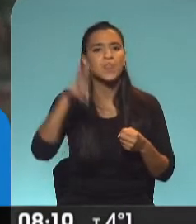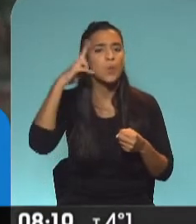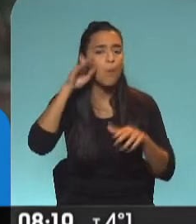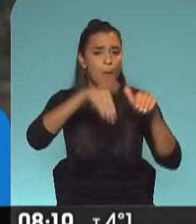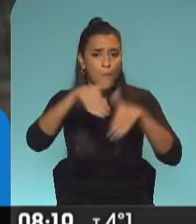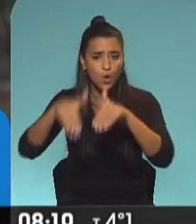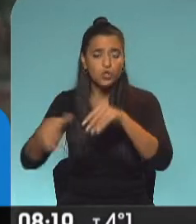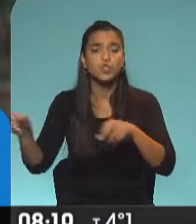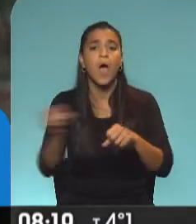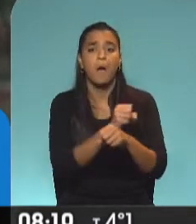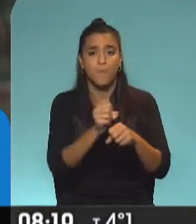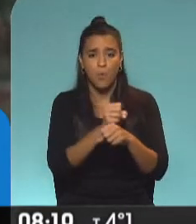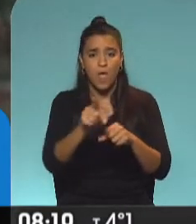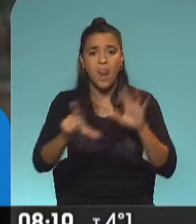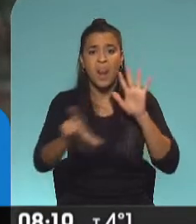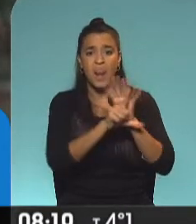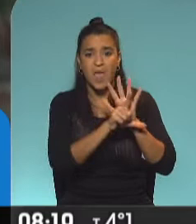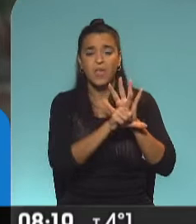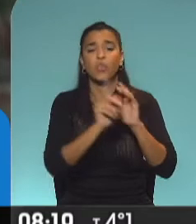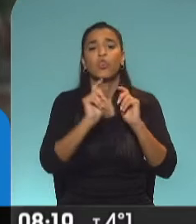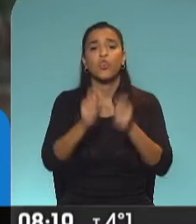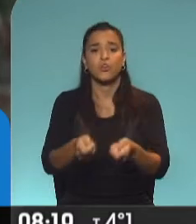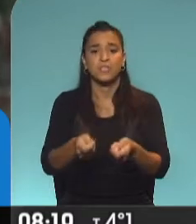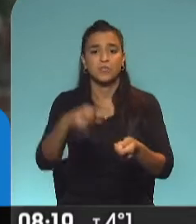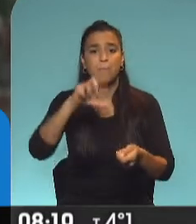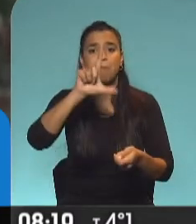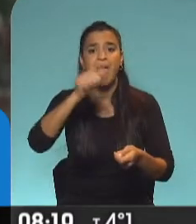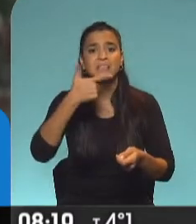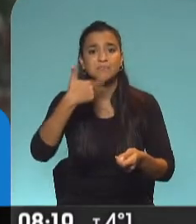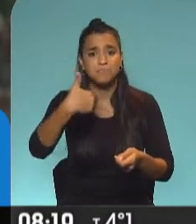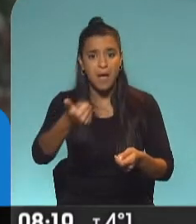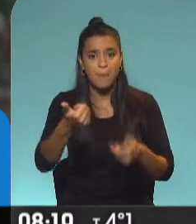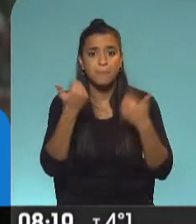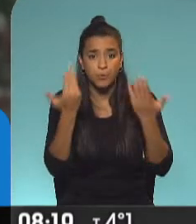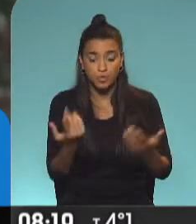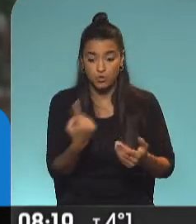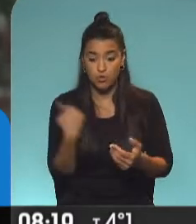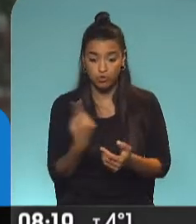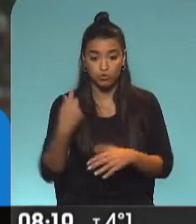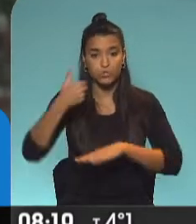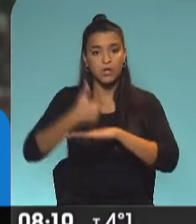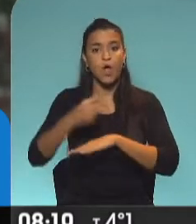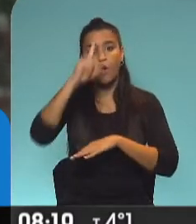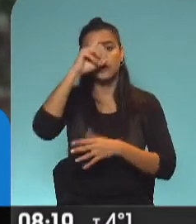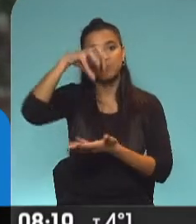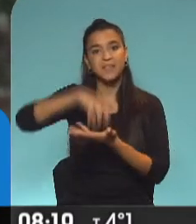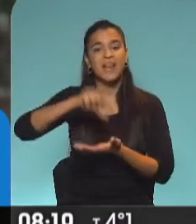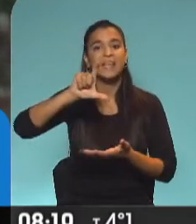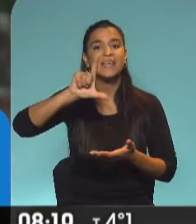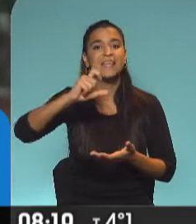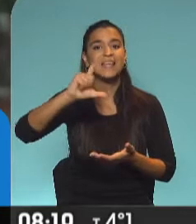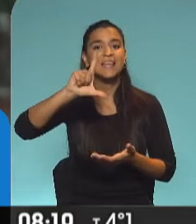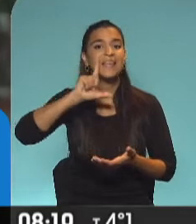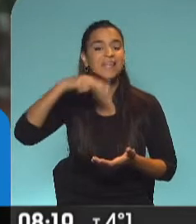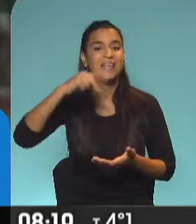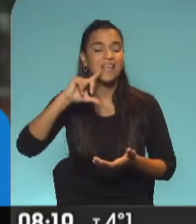fue aprobada la ley de donación de plasma. Y es por eso que estamos en el Hospital de Clínicas. Vamos